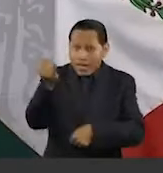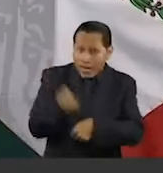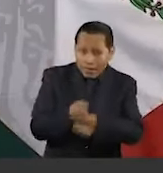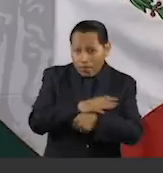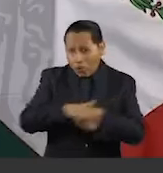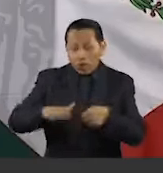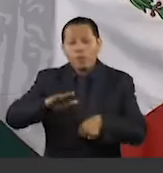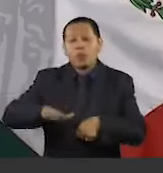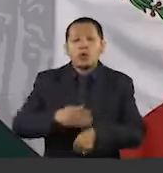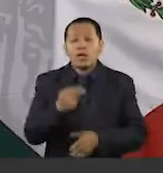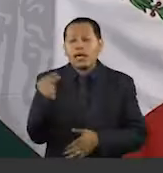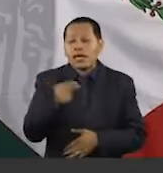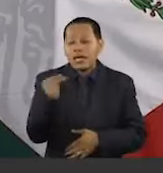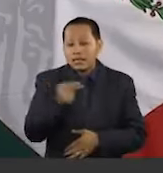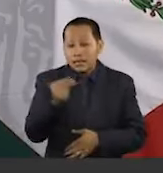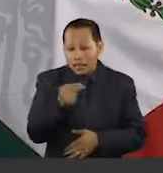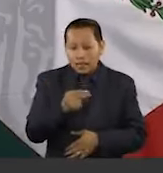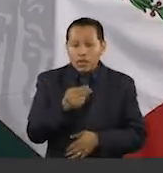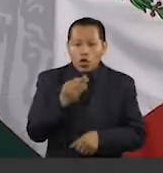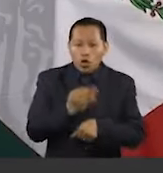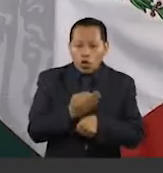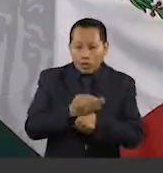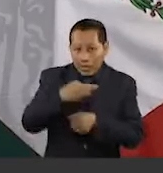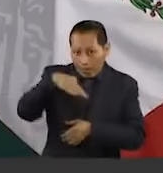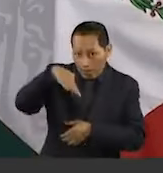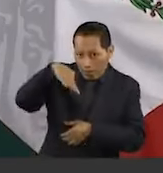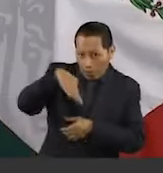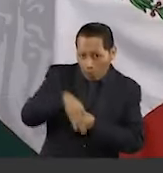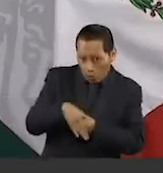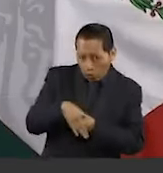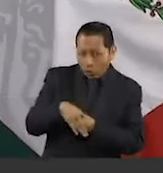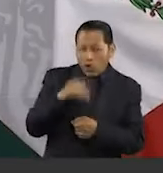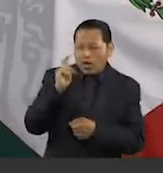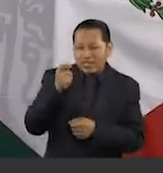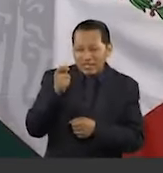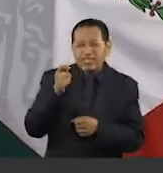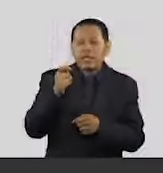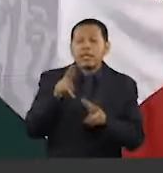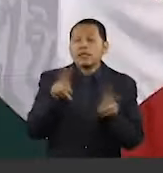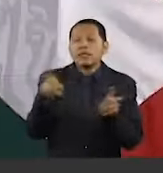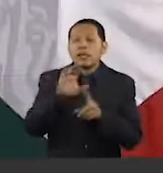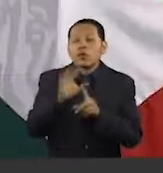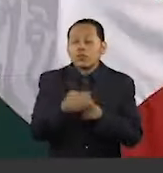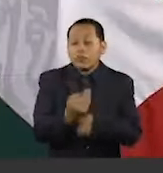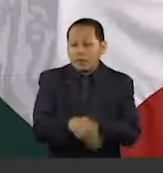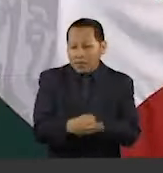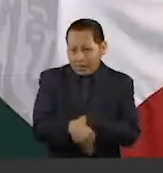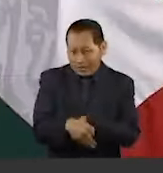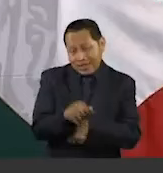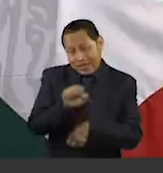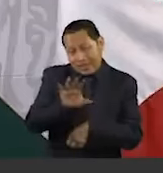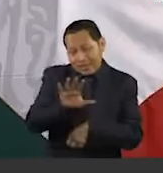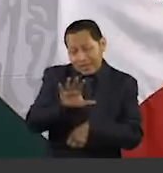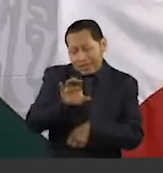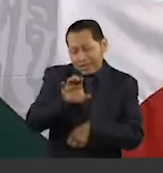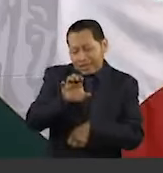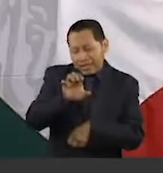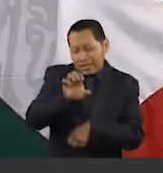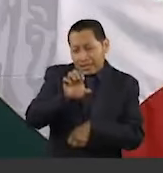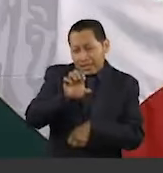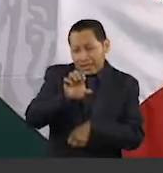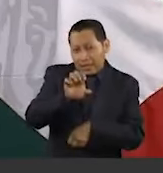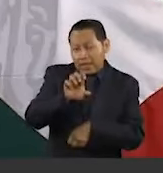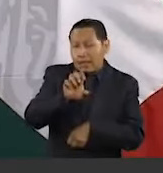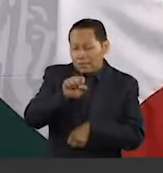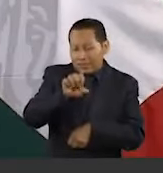las dos terceras partes de la que hoy se habrá de votar y constituir, denominada comisión permanente. Los números para que